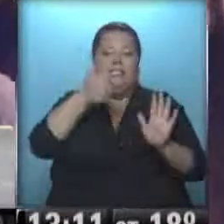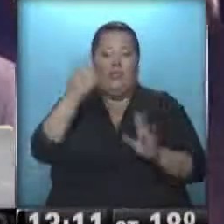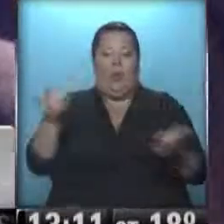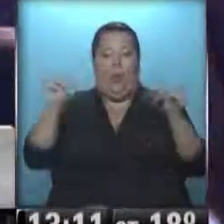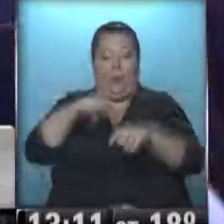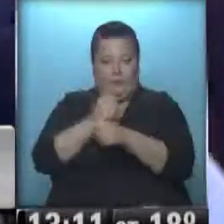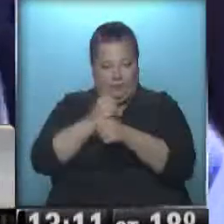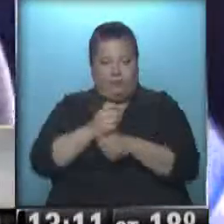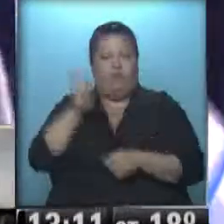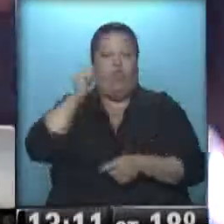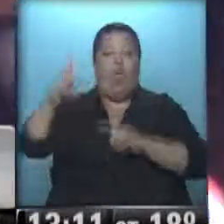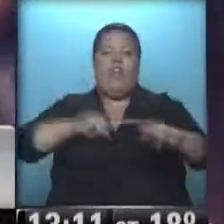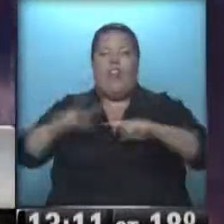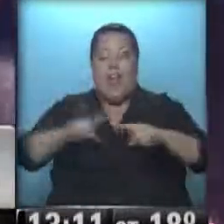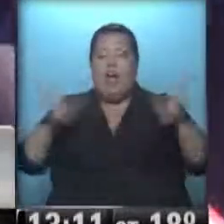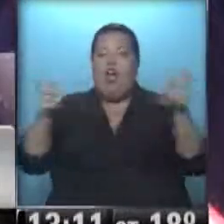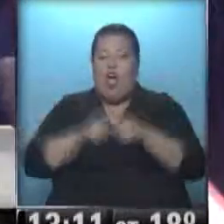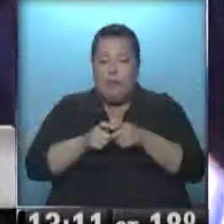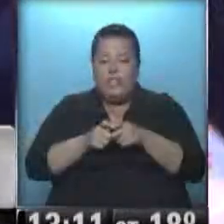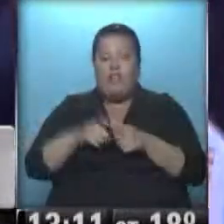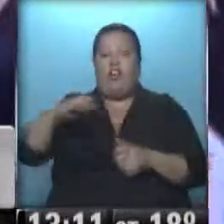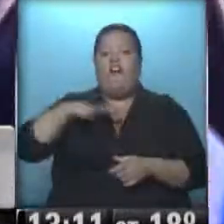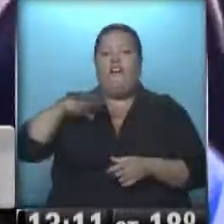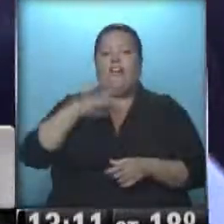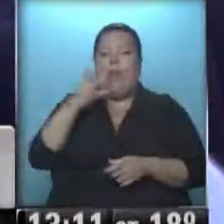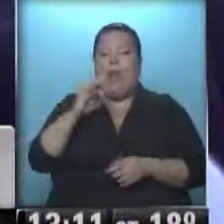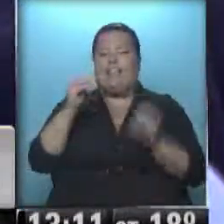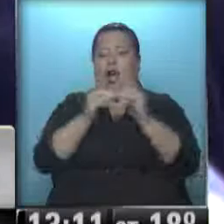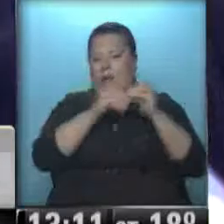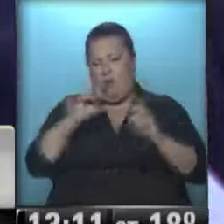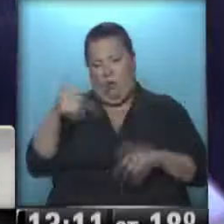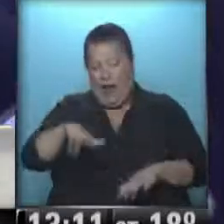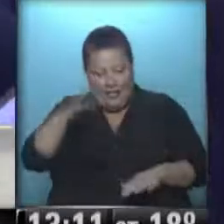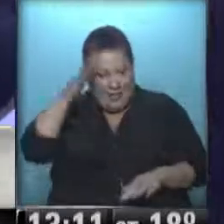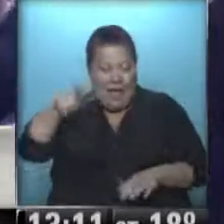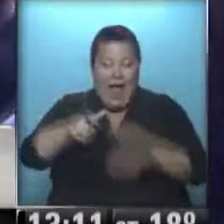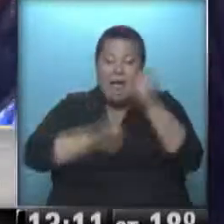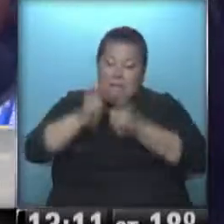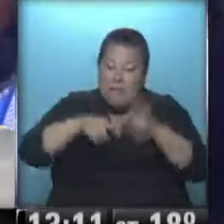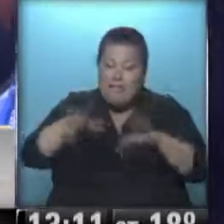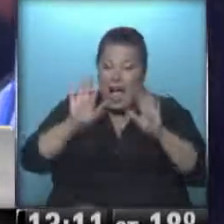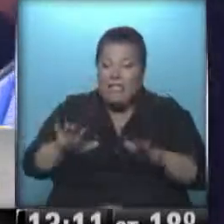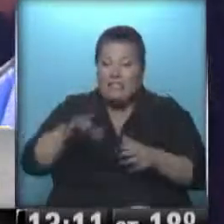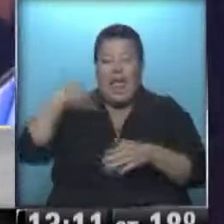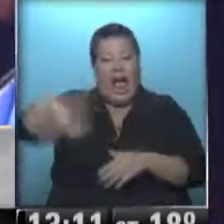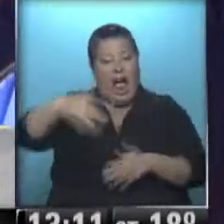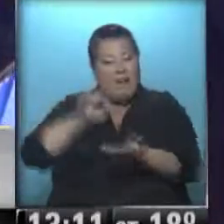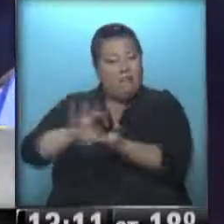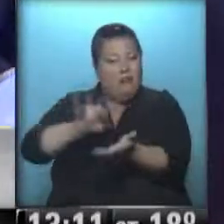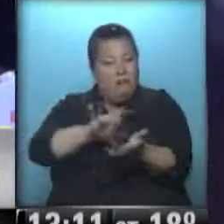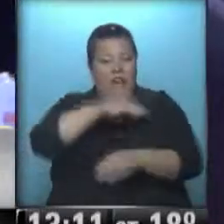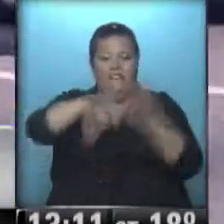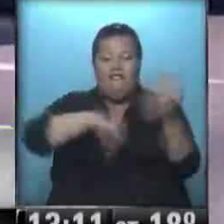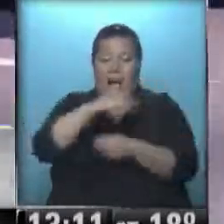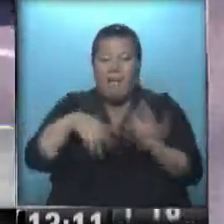reincorporados, conseguimos que los delegados de la comisión... Faltan 40 compañeros, no puede ser, esto es una barbaridad que esta empresa los quiera dejar afuera, quiera dejar la